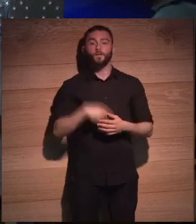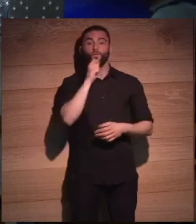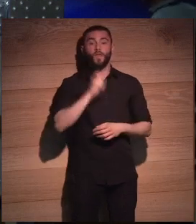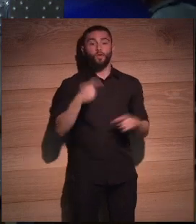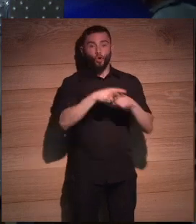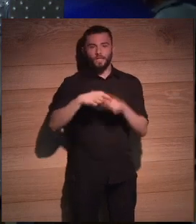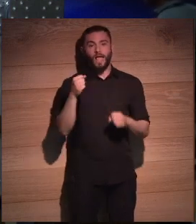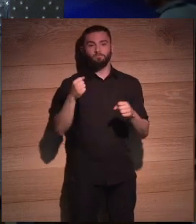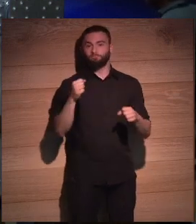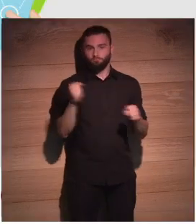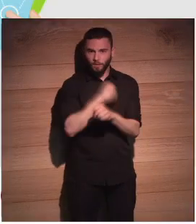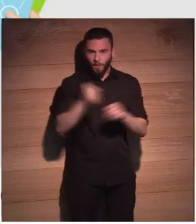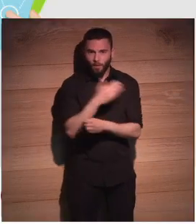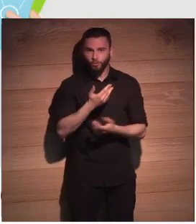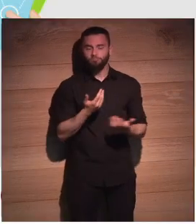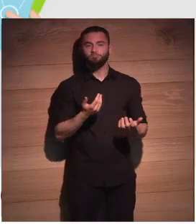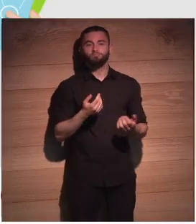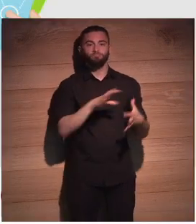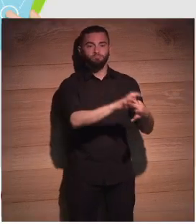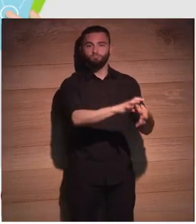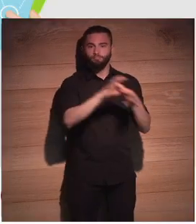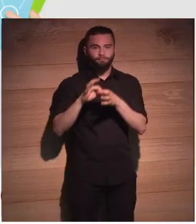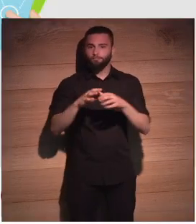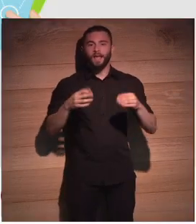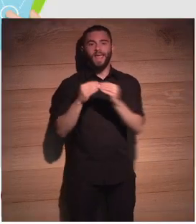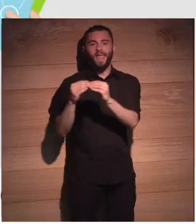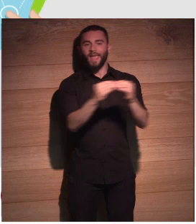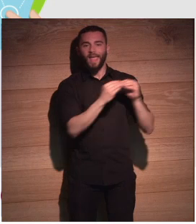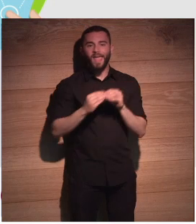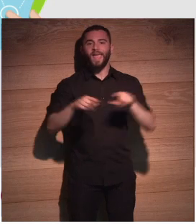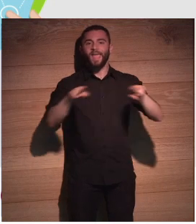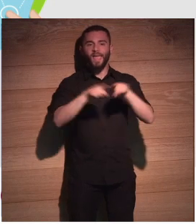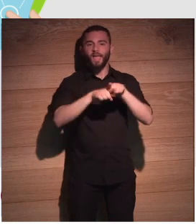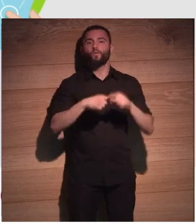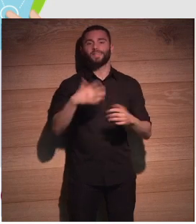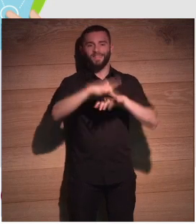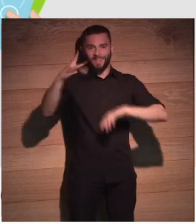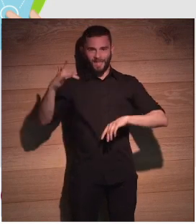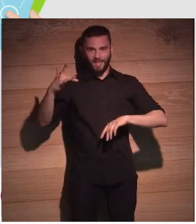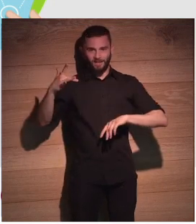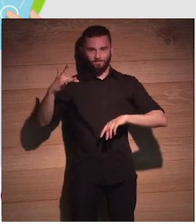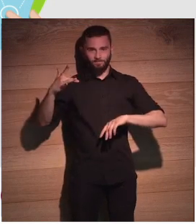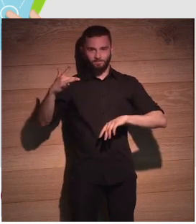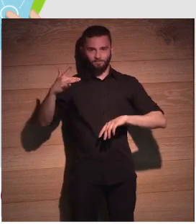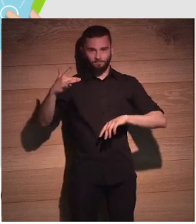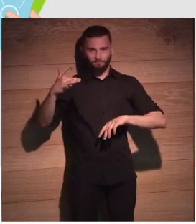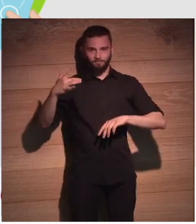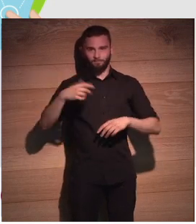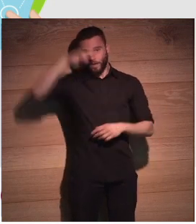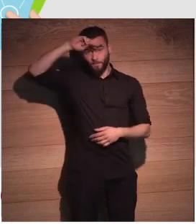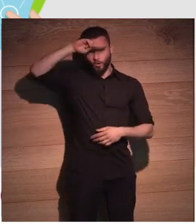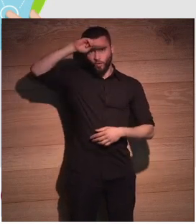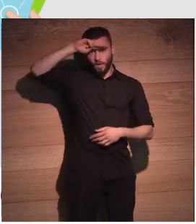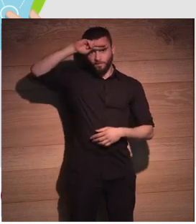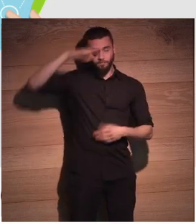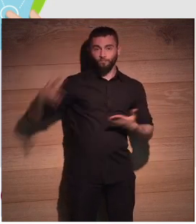fundación tienen mucho que ver, todo que ver, con lo que llamamos igualdad digital. Nos preocupa mucho que todo el mundo